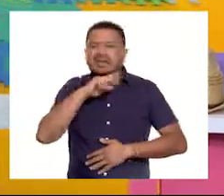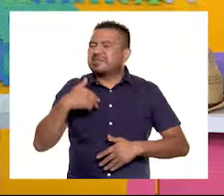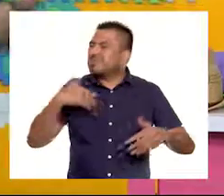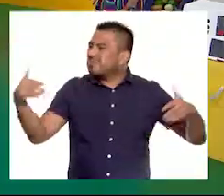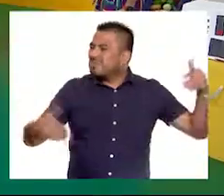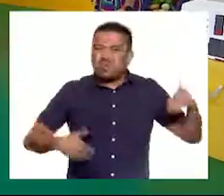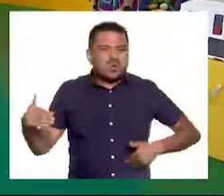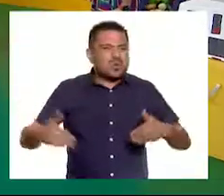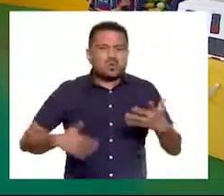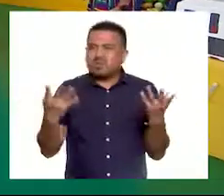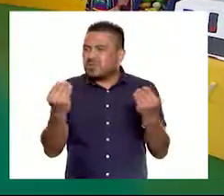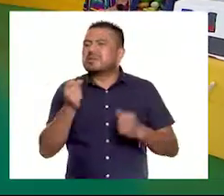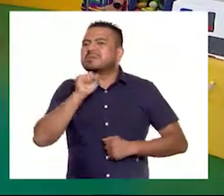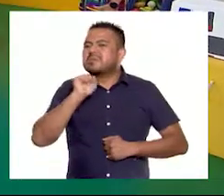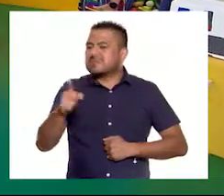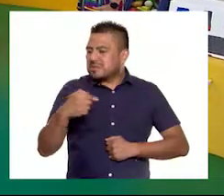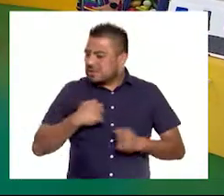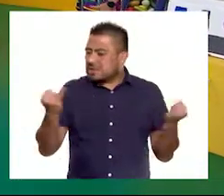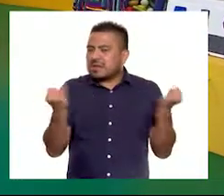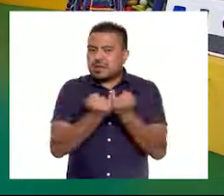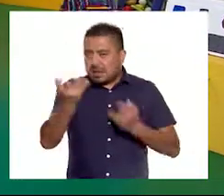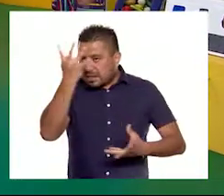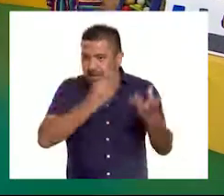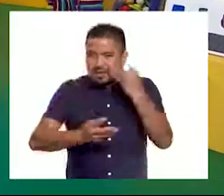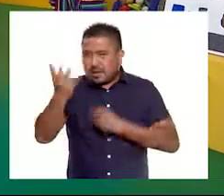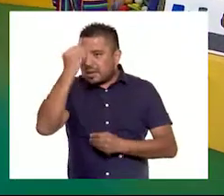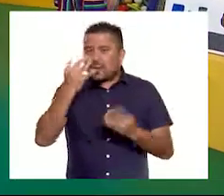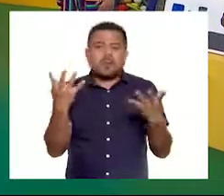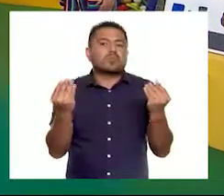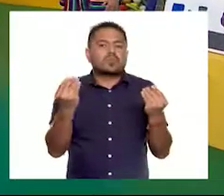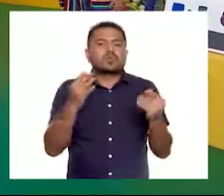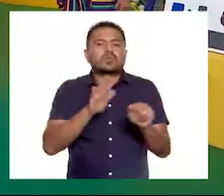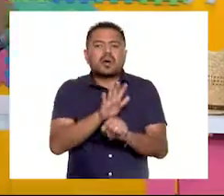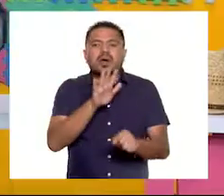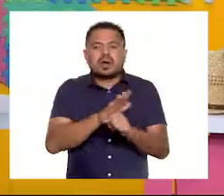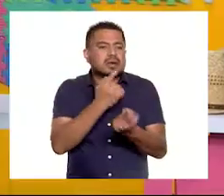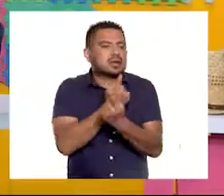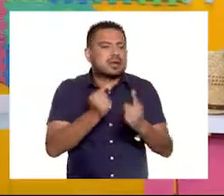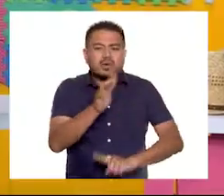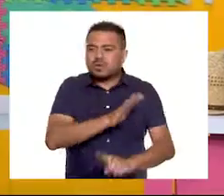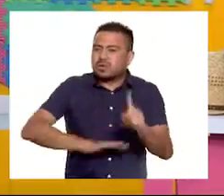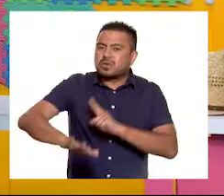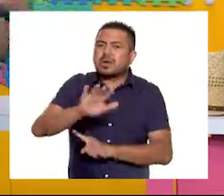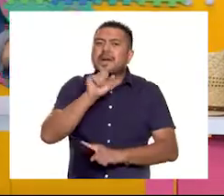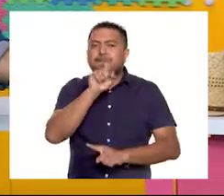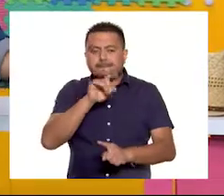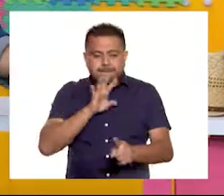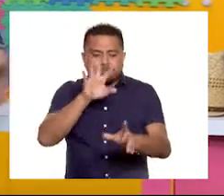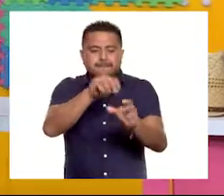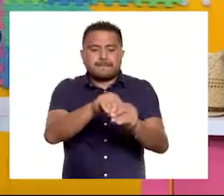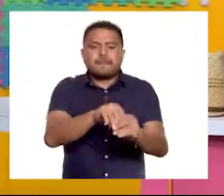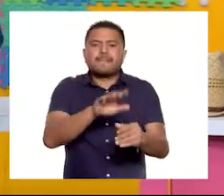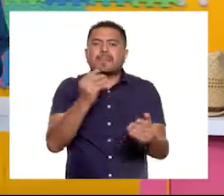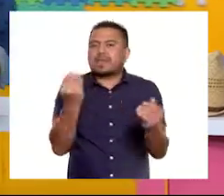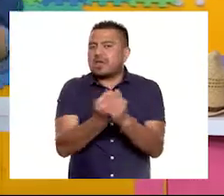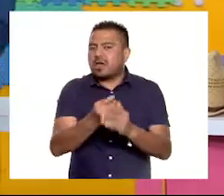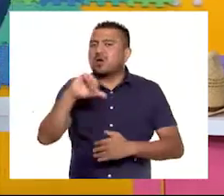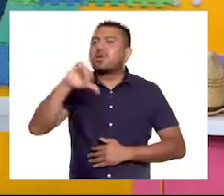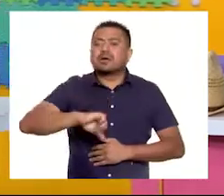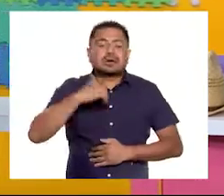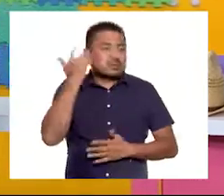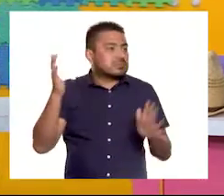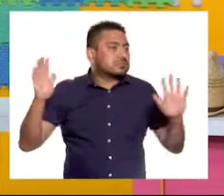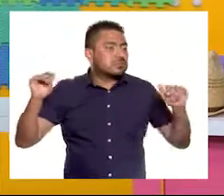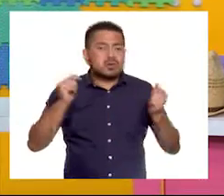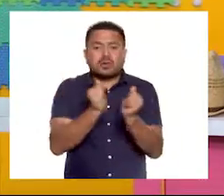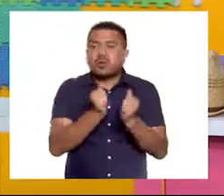molesta mucho. A mí también me molesta mucho, pero creo que aprendimos demasiado, sí, las niñas, los niños, y yo me incluyo en la sesión que nos dieron el día de hoy. ¿Quieres